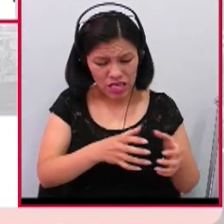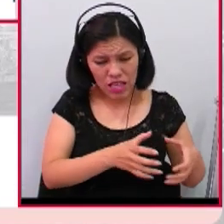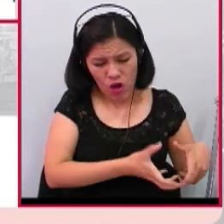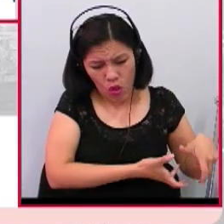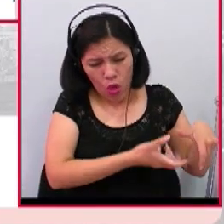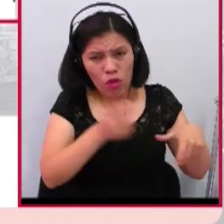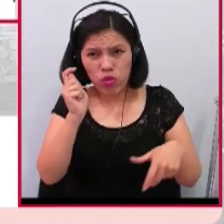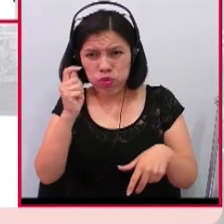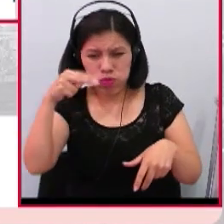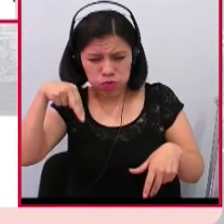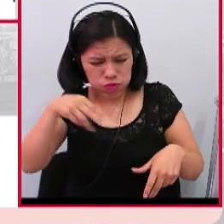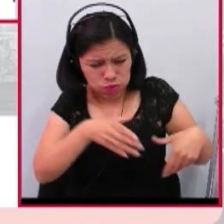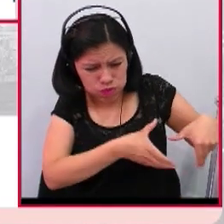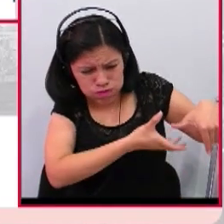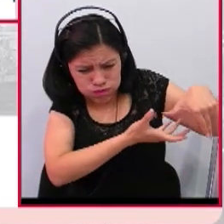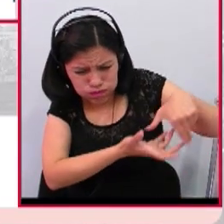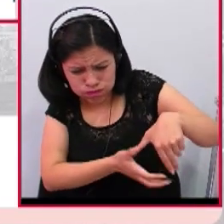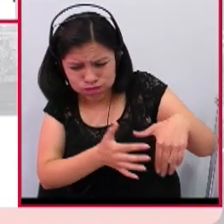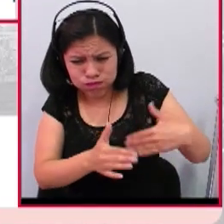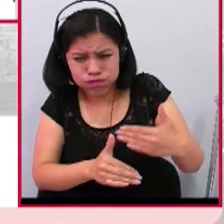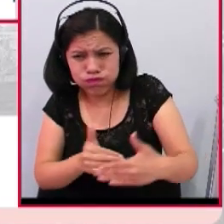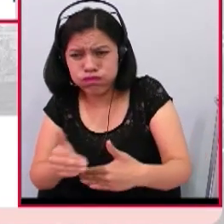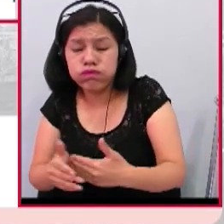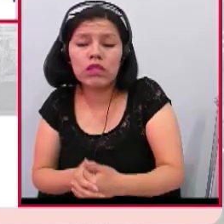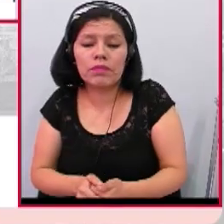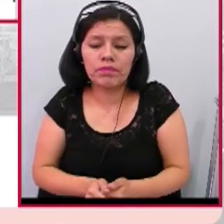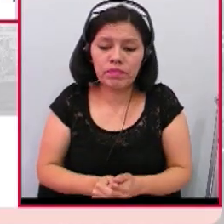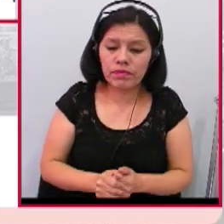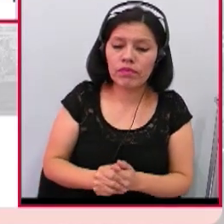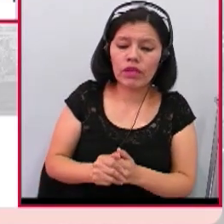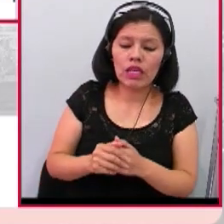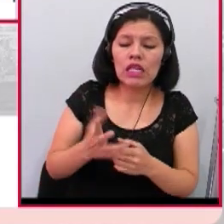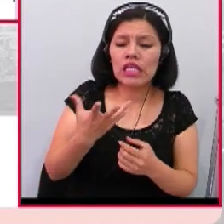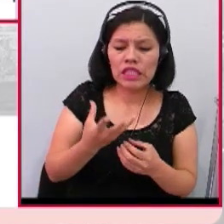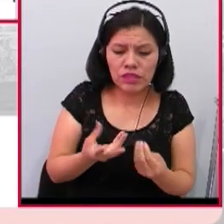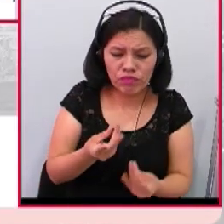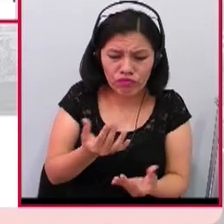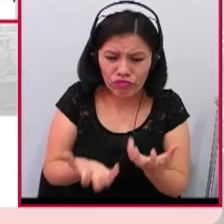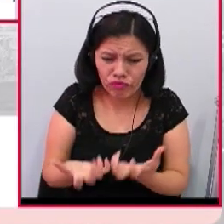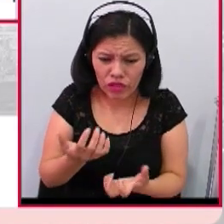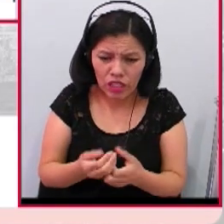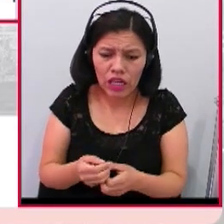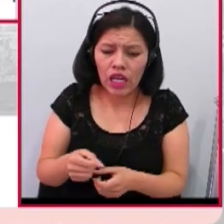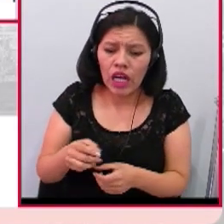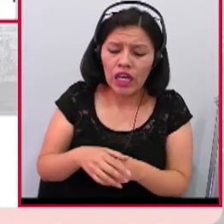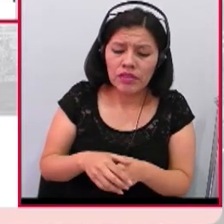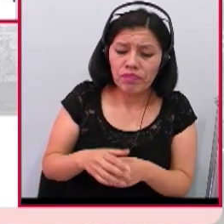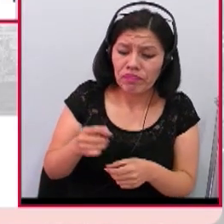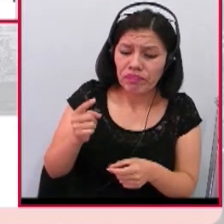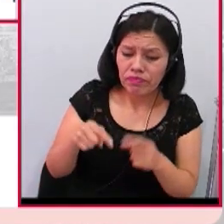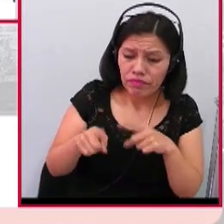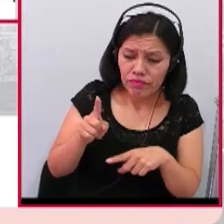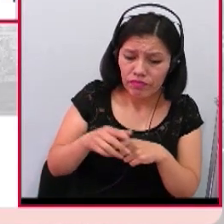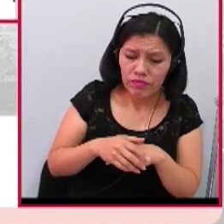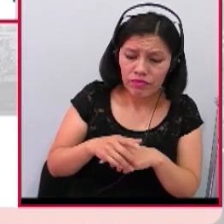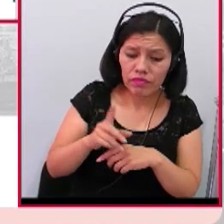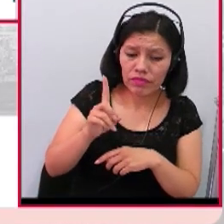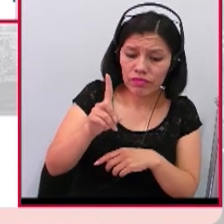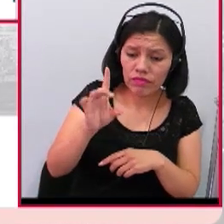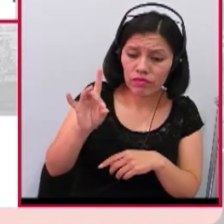totales del convertidor a totales. Eso es lo que indica. Y fundiciones como Chuquicamata llegan a 180.000, por ejemplo, que es la